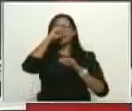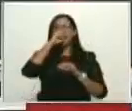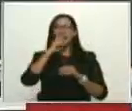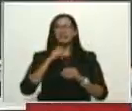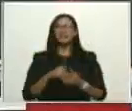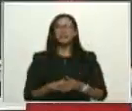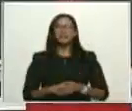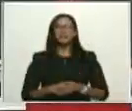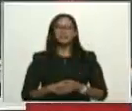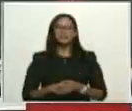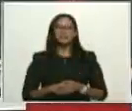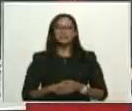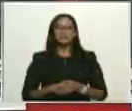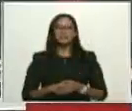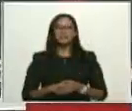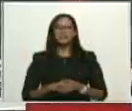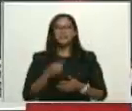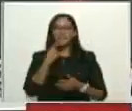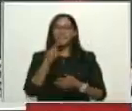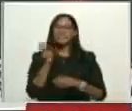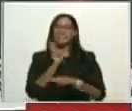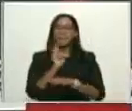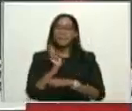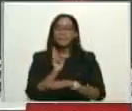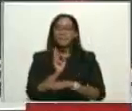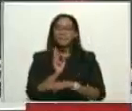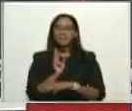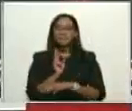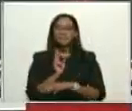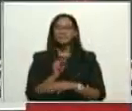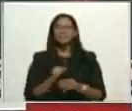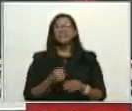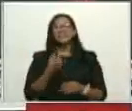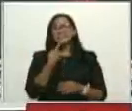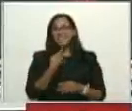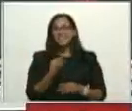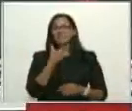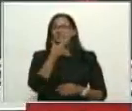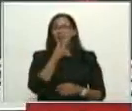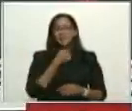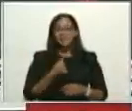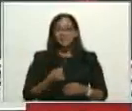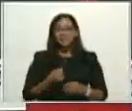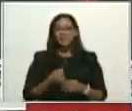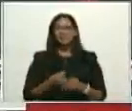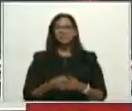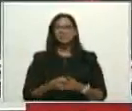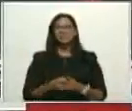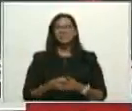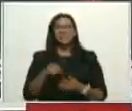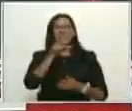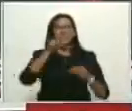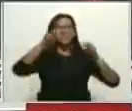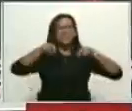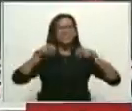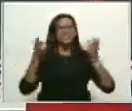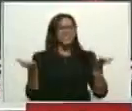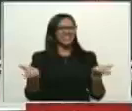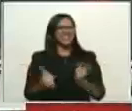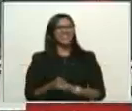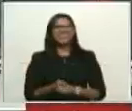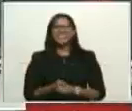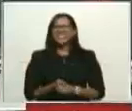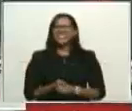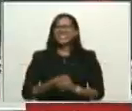9 años. Se dice rápido y se dice fácil. ¿Viste a gente porque no se sienta, perdón? No, no sé. ¿Usted lo tiene